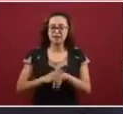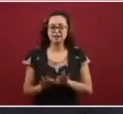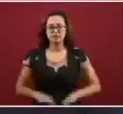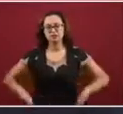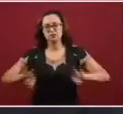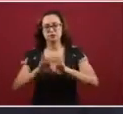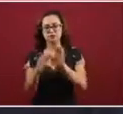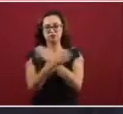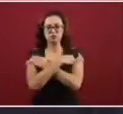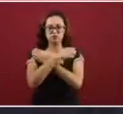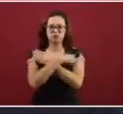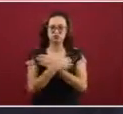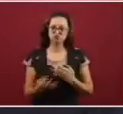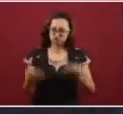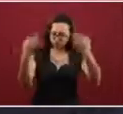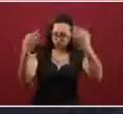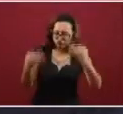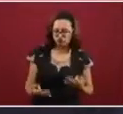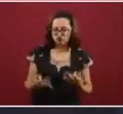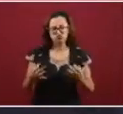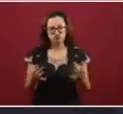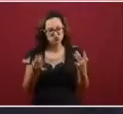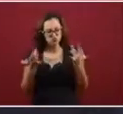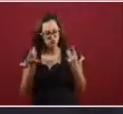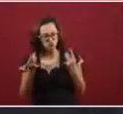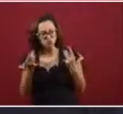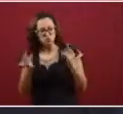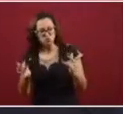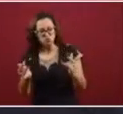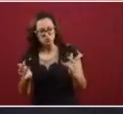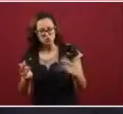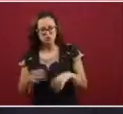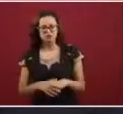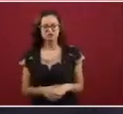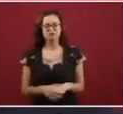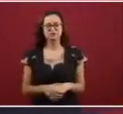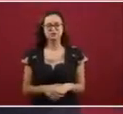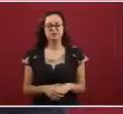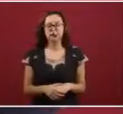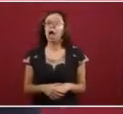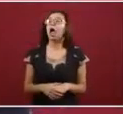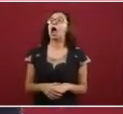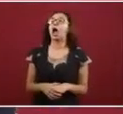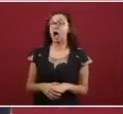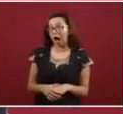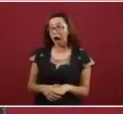enseñanza, la excelencia, y eso lo usaron de excusa